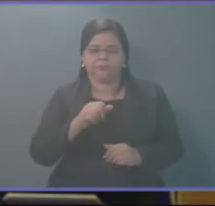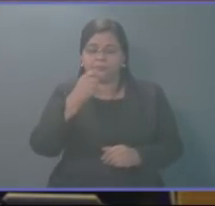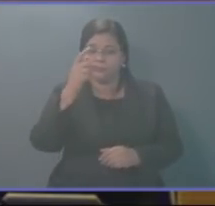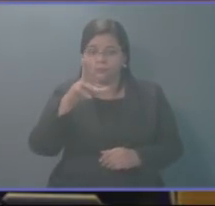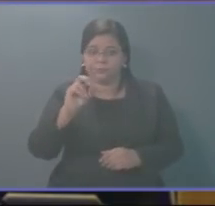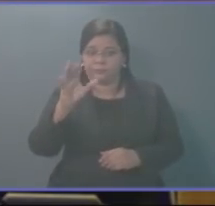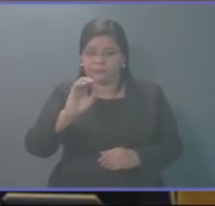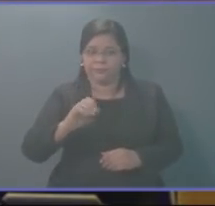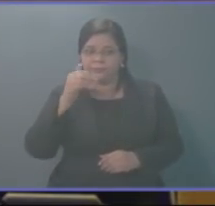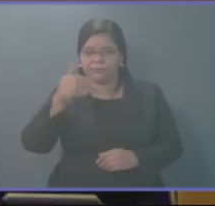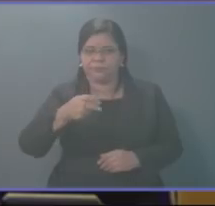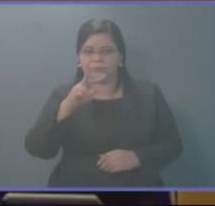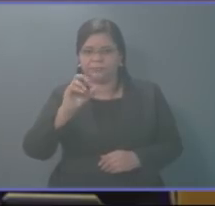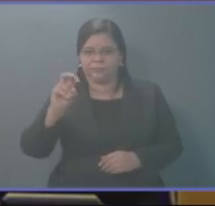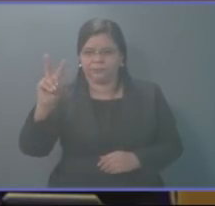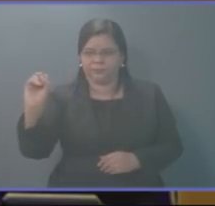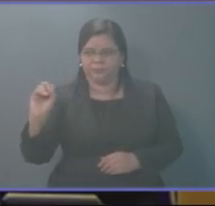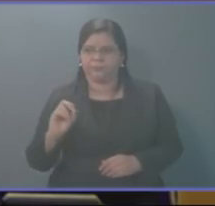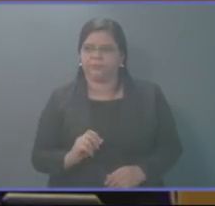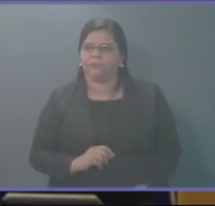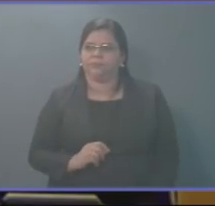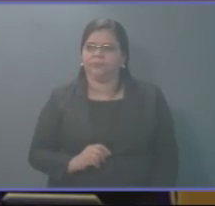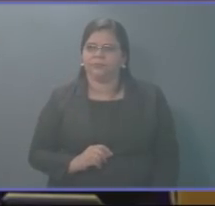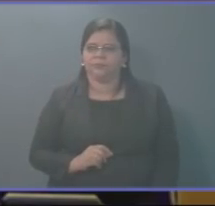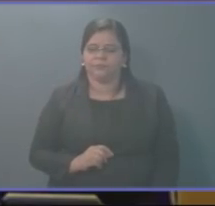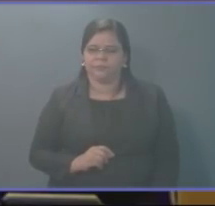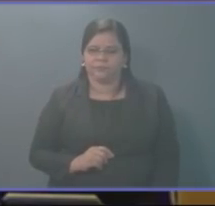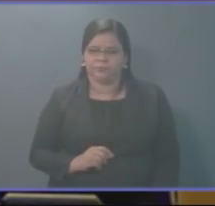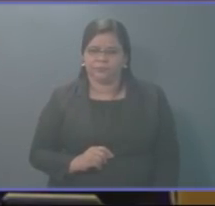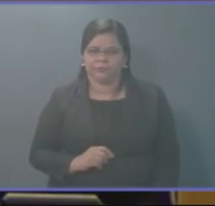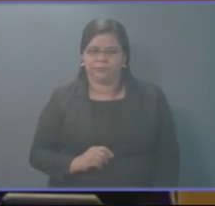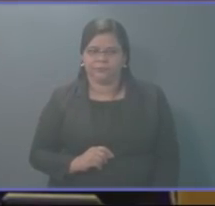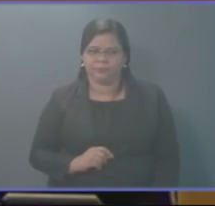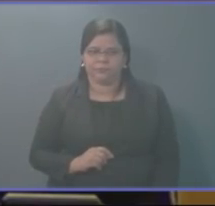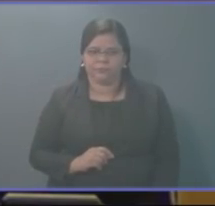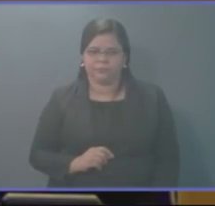enero del año 2020.